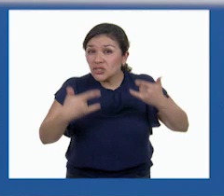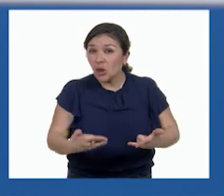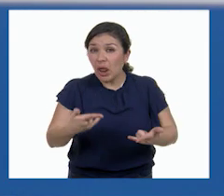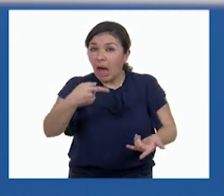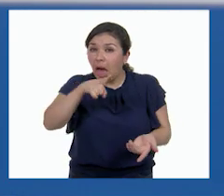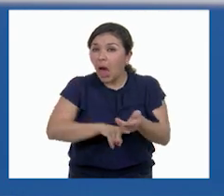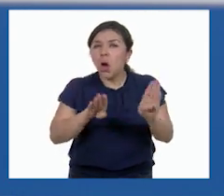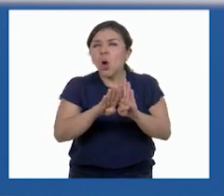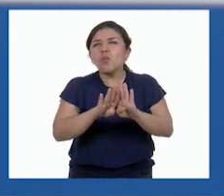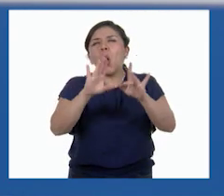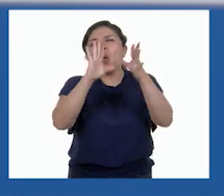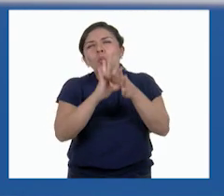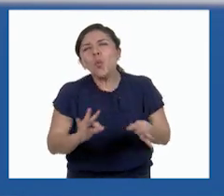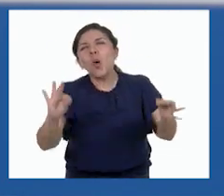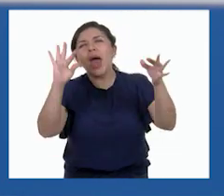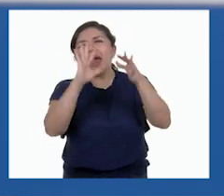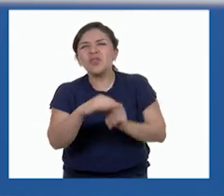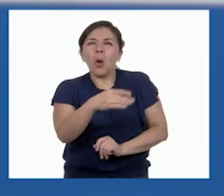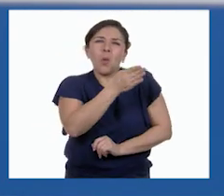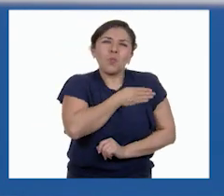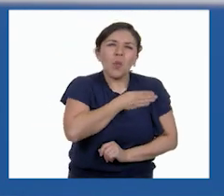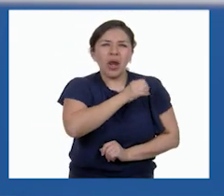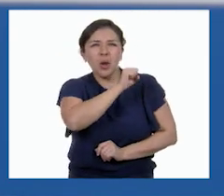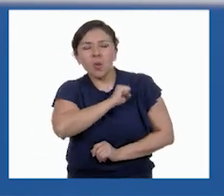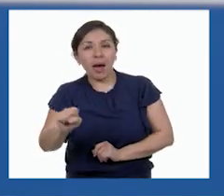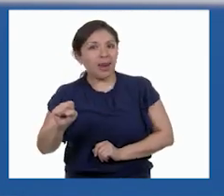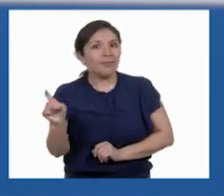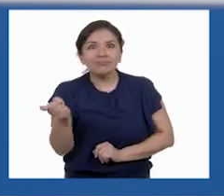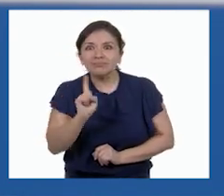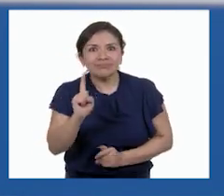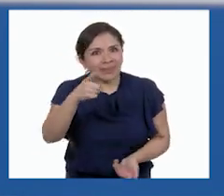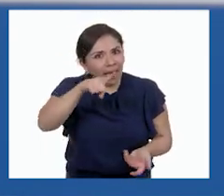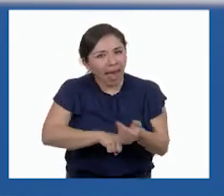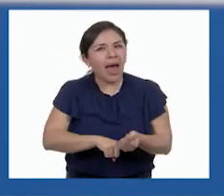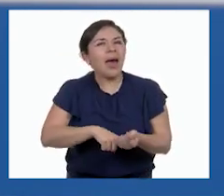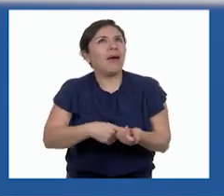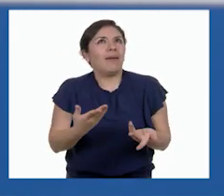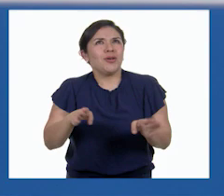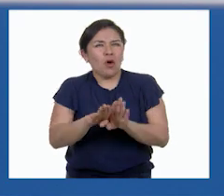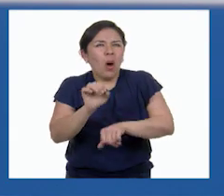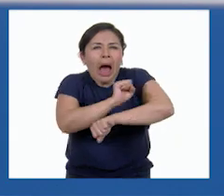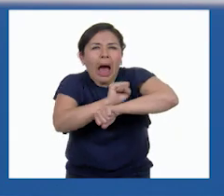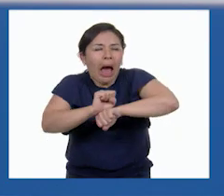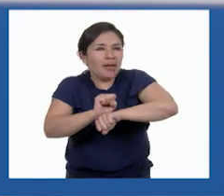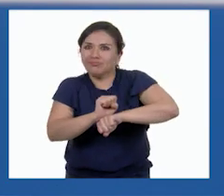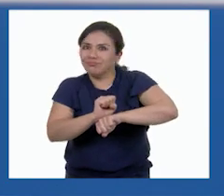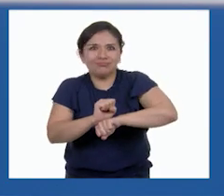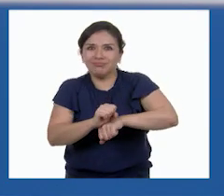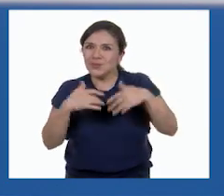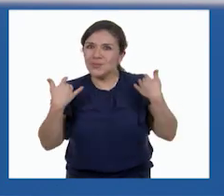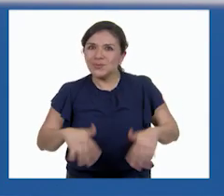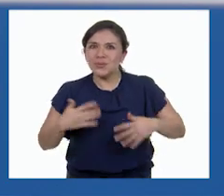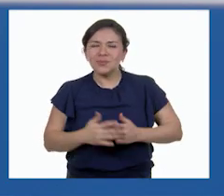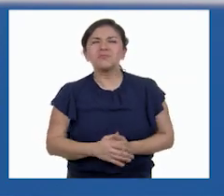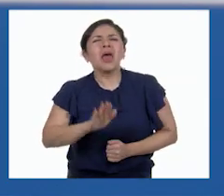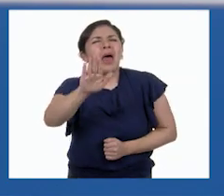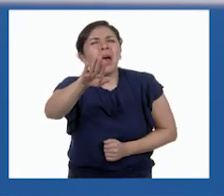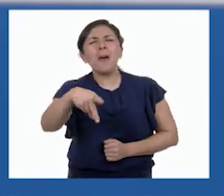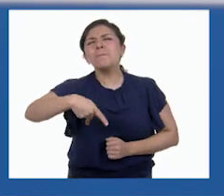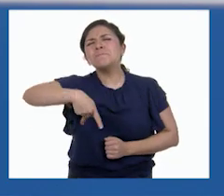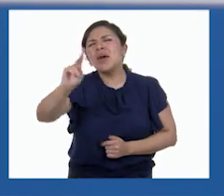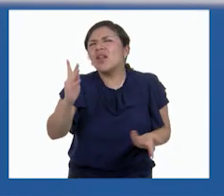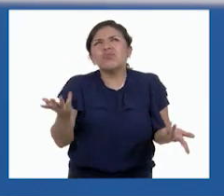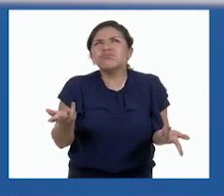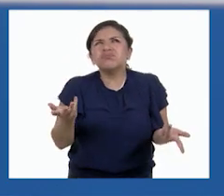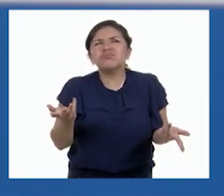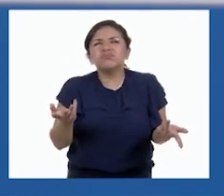un cuento de héroes y villanos. No es tan sencillo. Oye, maestra, pero ¿y